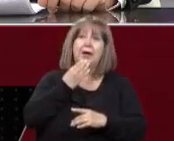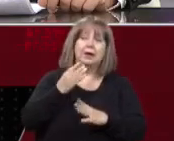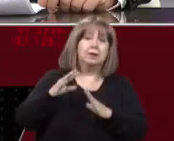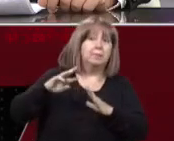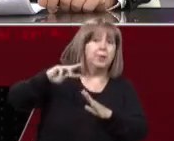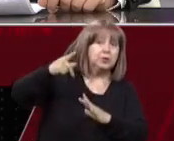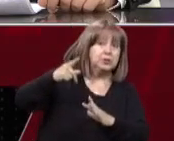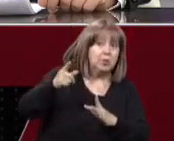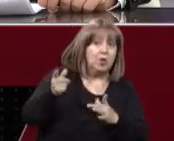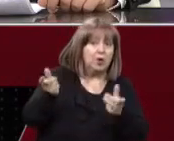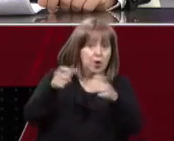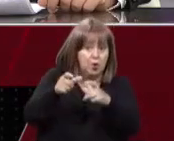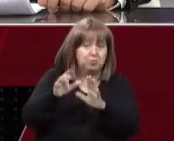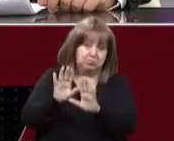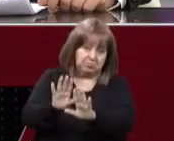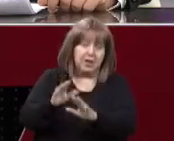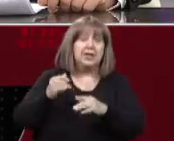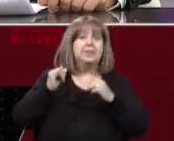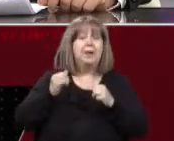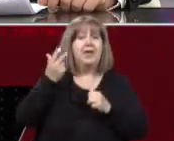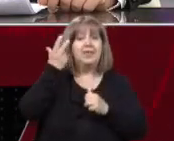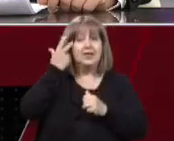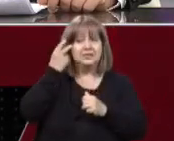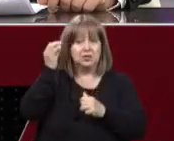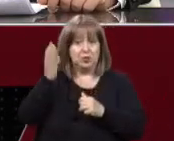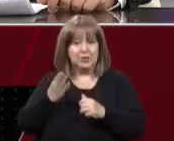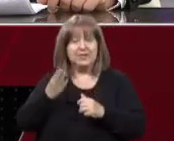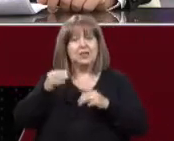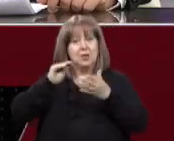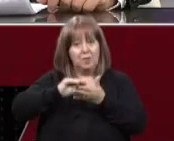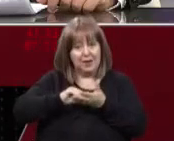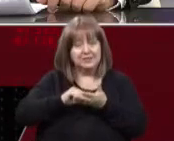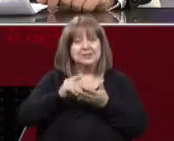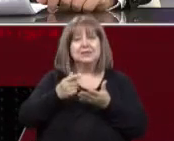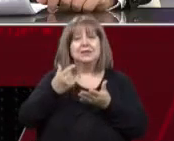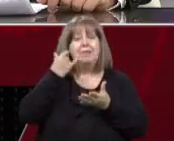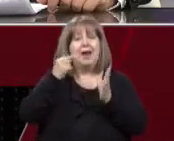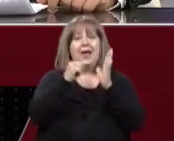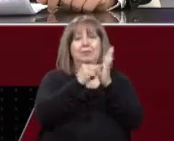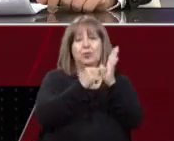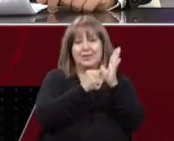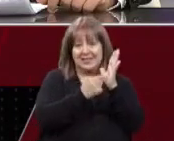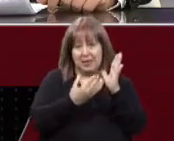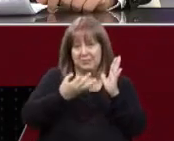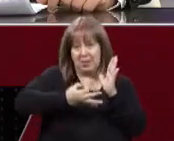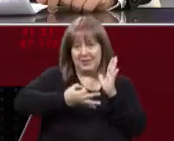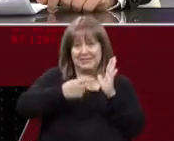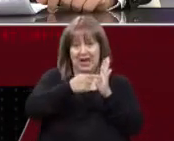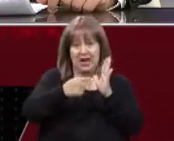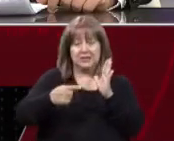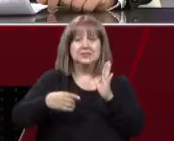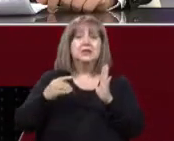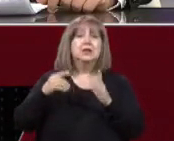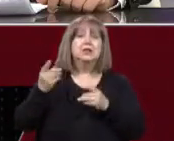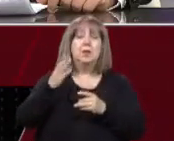esto implica un adicional de un 18% sobre el estado docente para el mes de diciembre, algunas cuestiones específicas, y también se les aporta